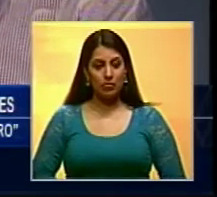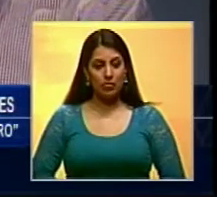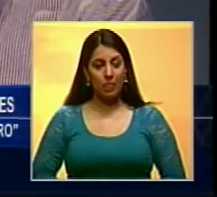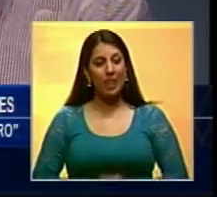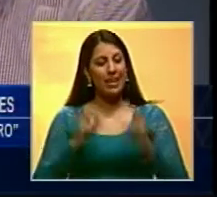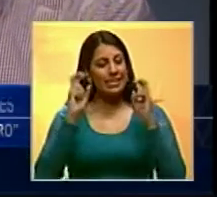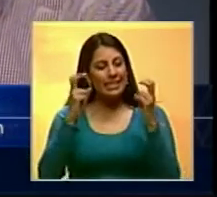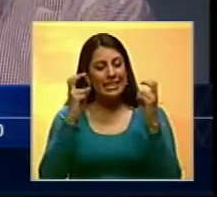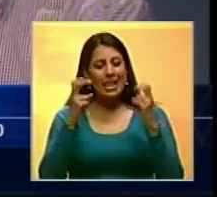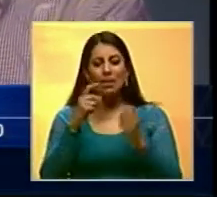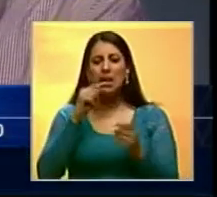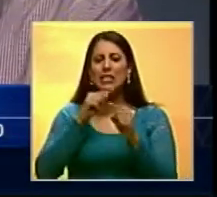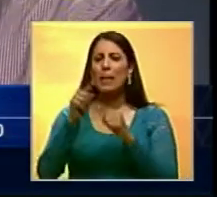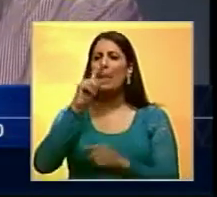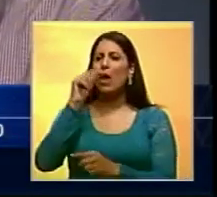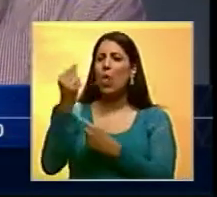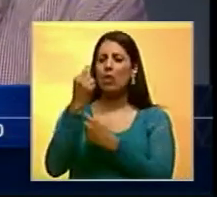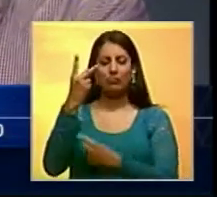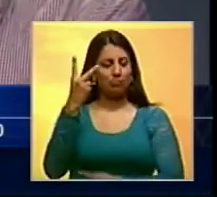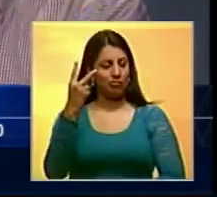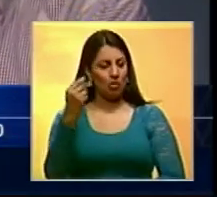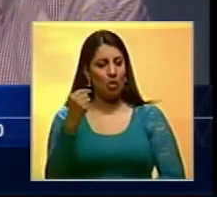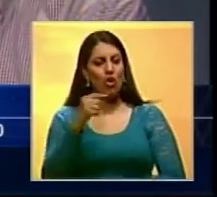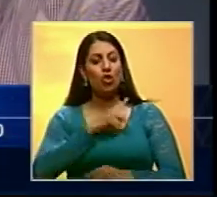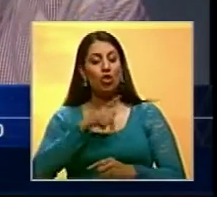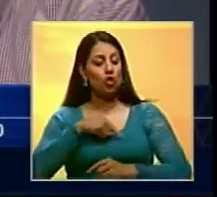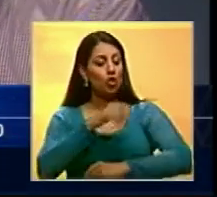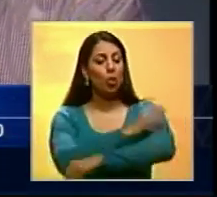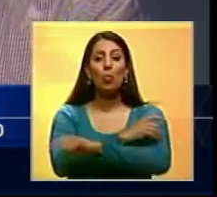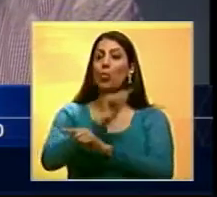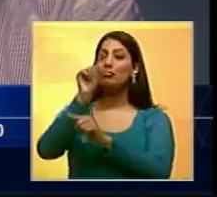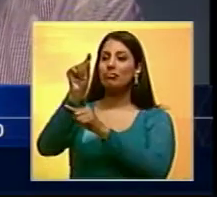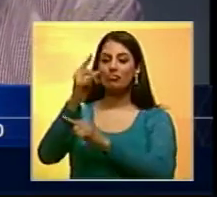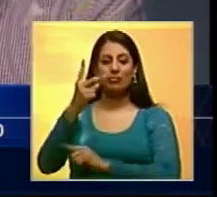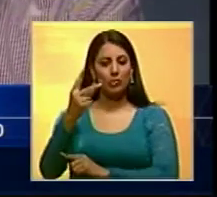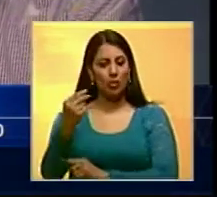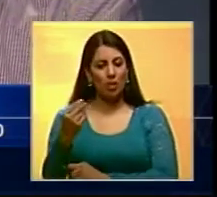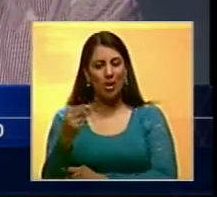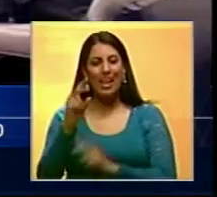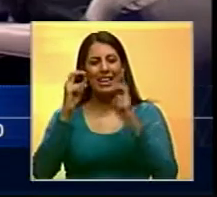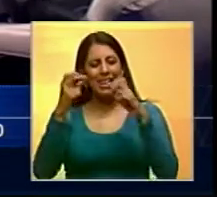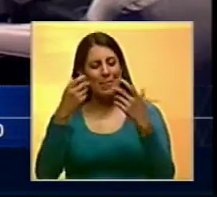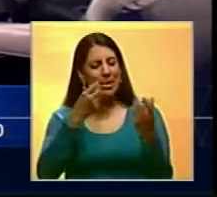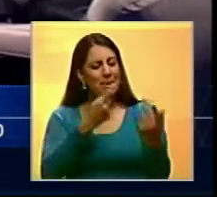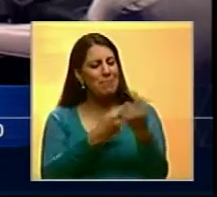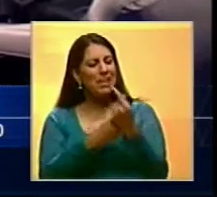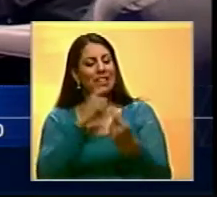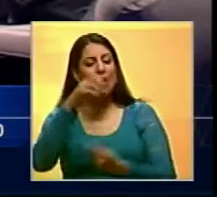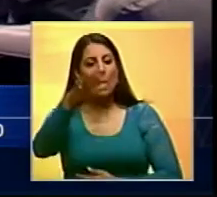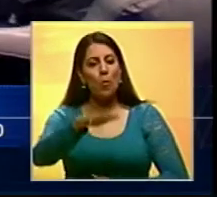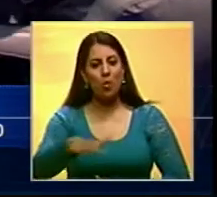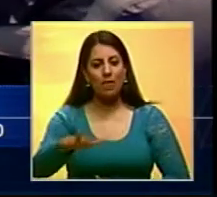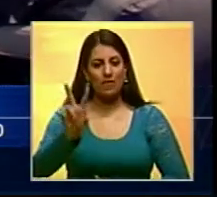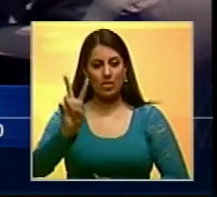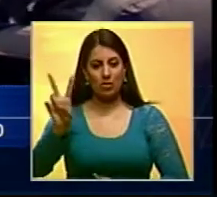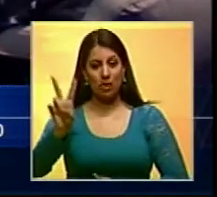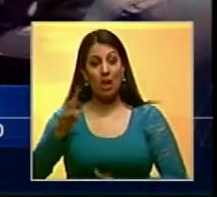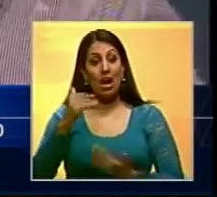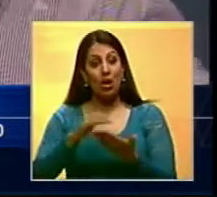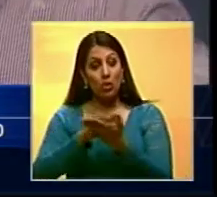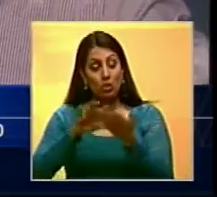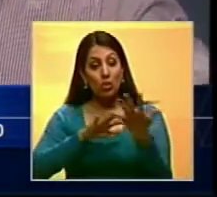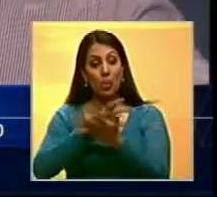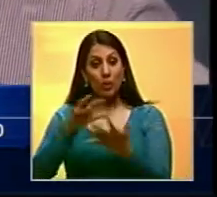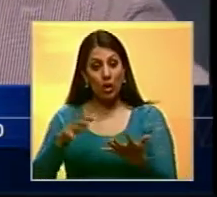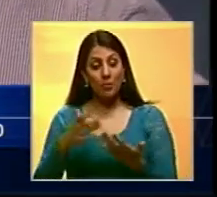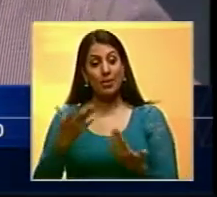El tema no es lo que diga Maduro, tampoco el tema es lo que diga la MUD. El tema es lo que diga el pueblo venezolano. Y para que esta crisis se